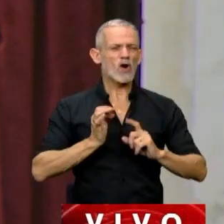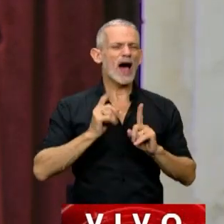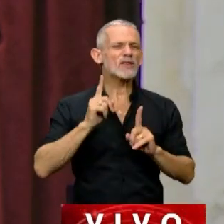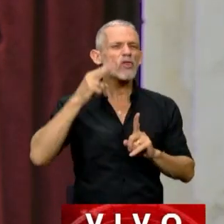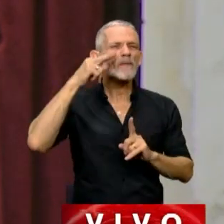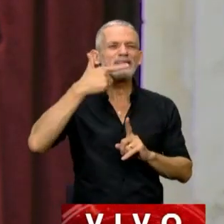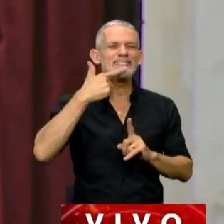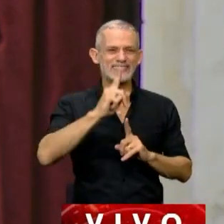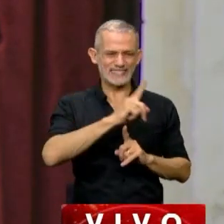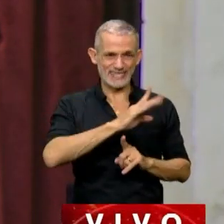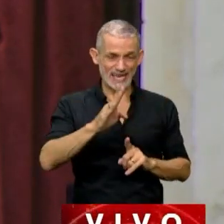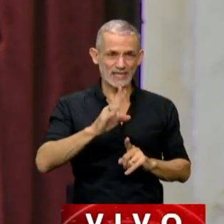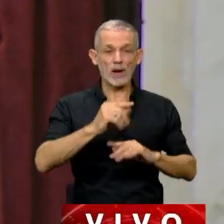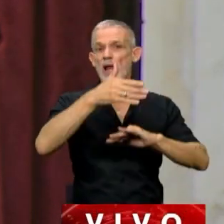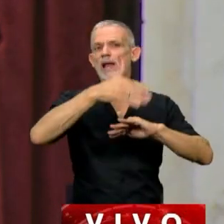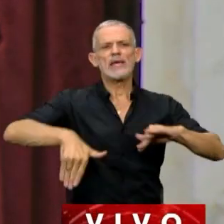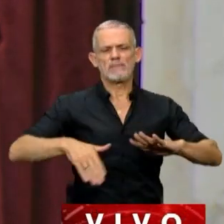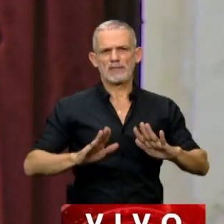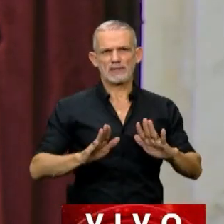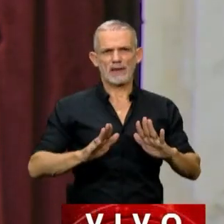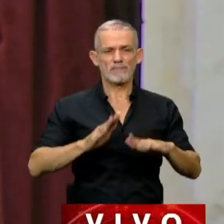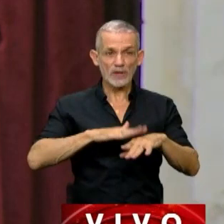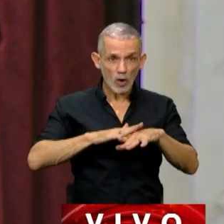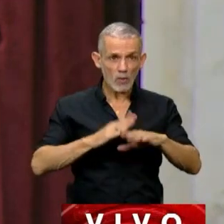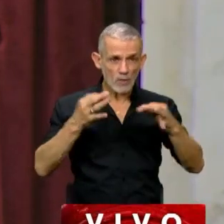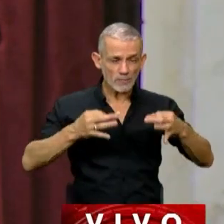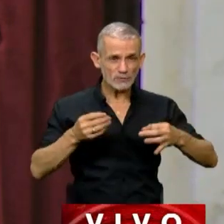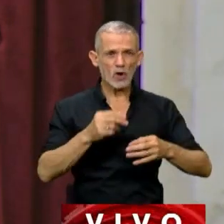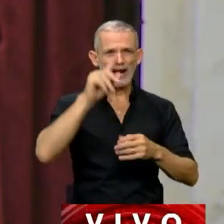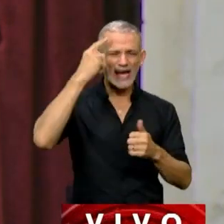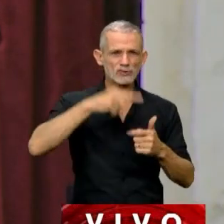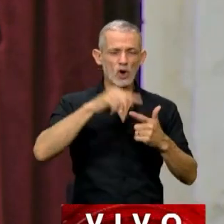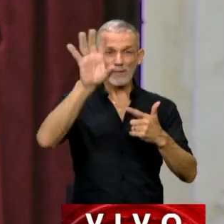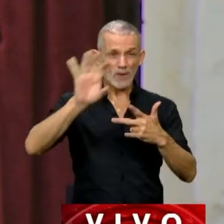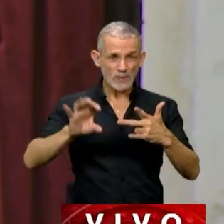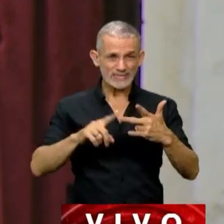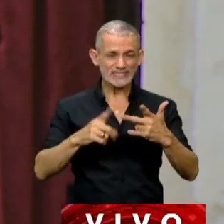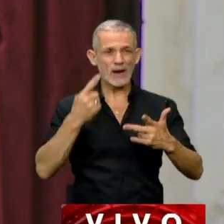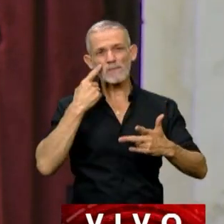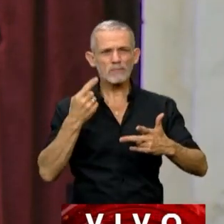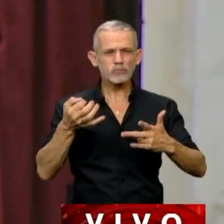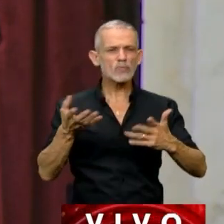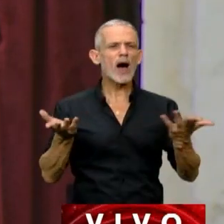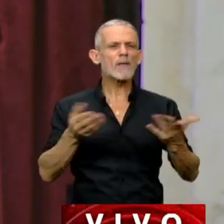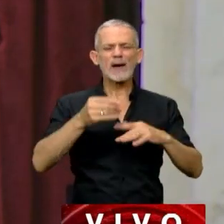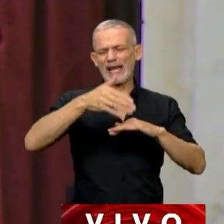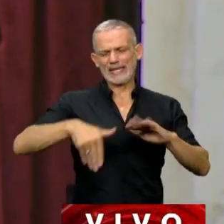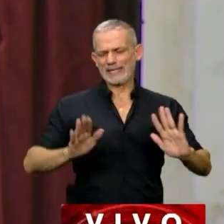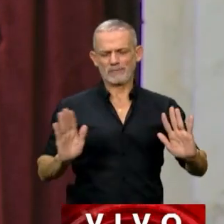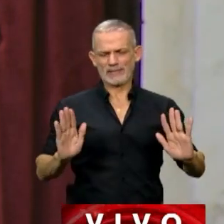2017. La idea era poner limitaciones, se comprometían tanto Nación como las provincias a tratar de